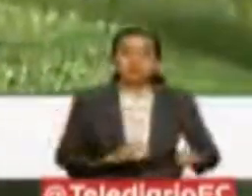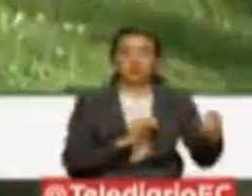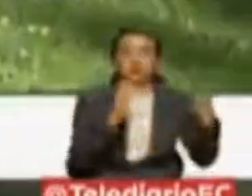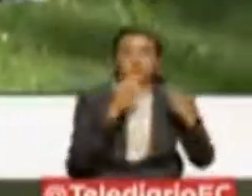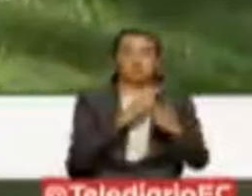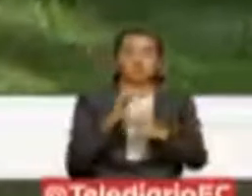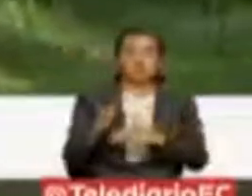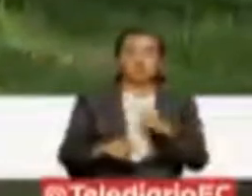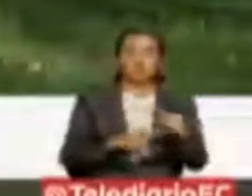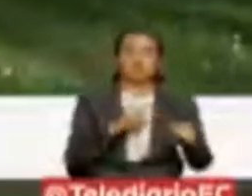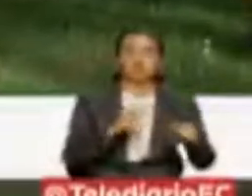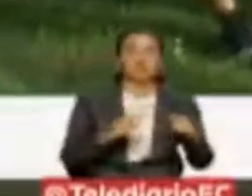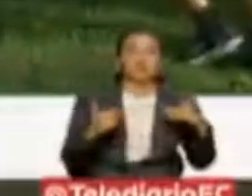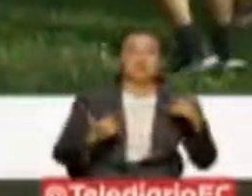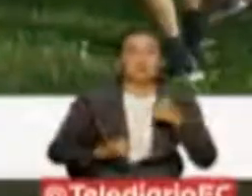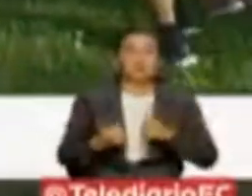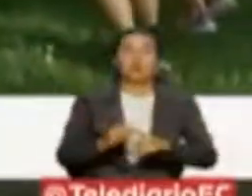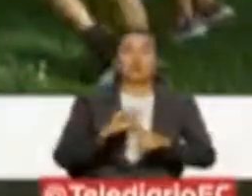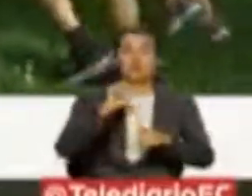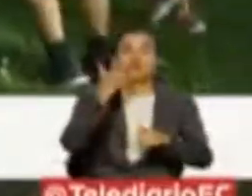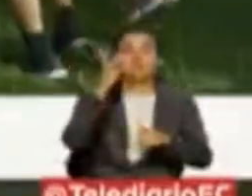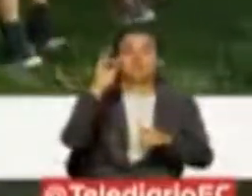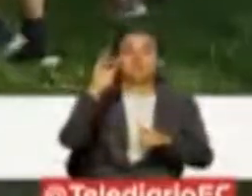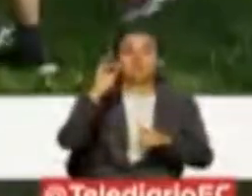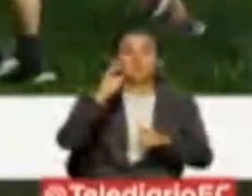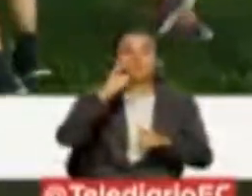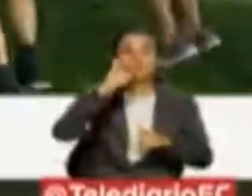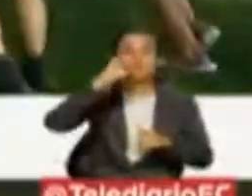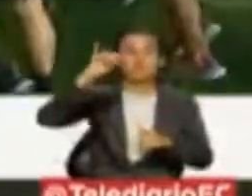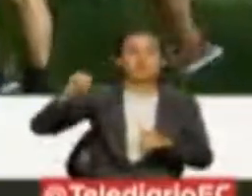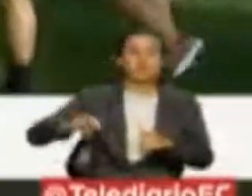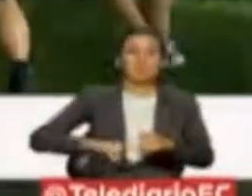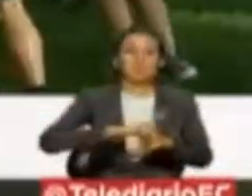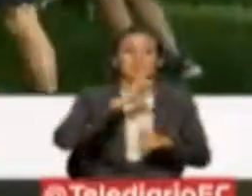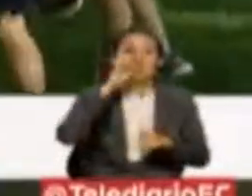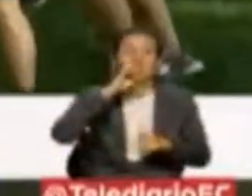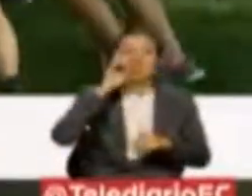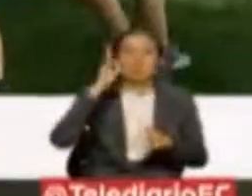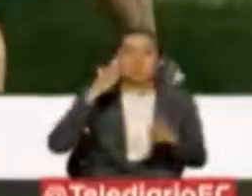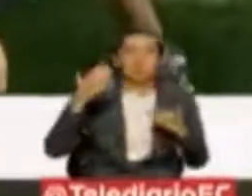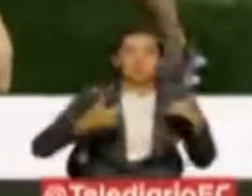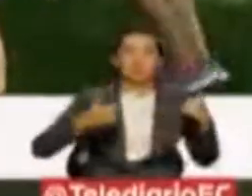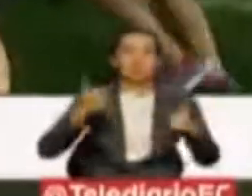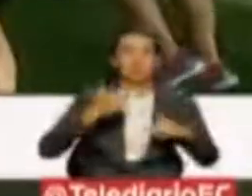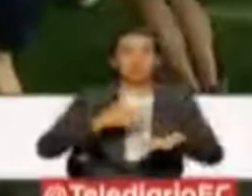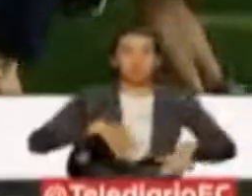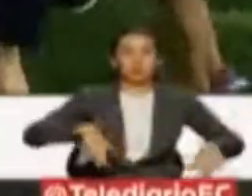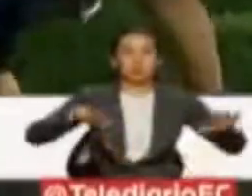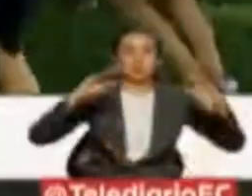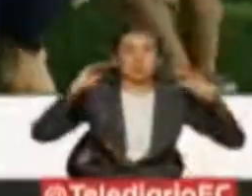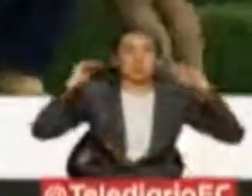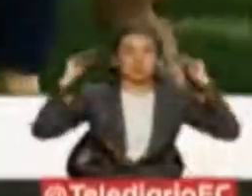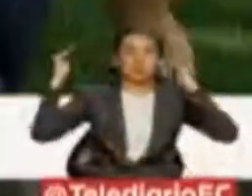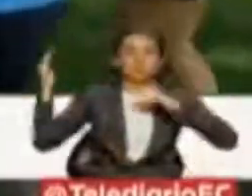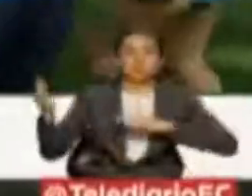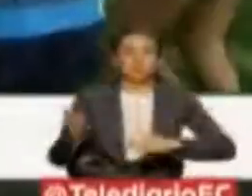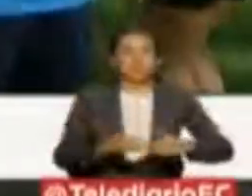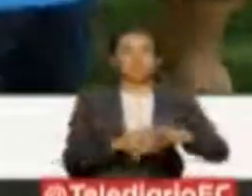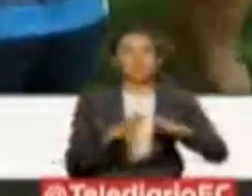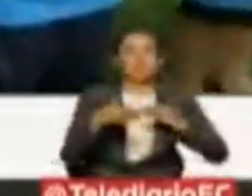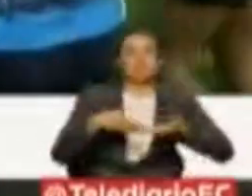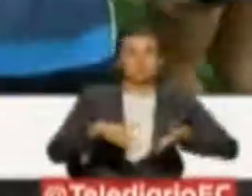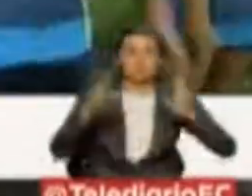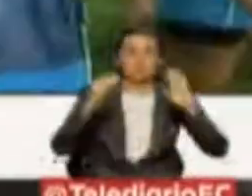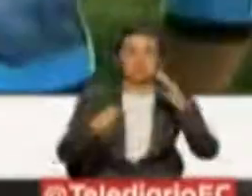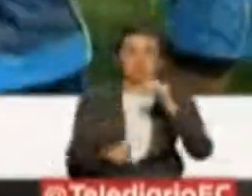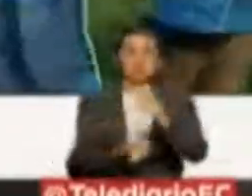chasquisito que va a ser el 17 de junio a partir de las 9 de la mañana en la Tribuna del Sur. Es un semillero de campeones